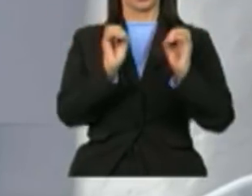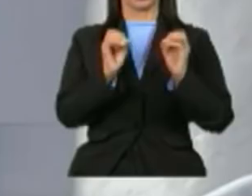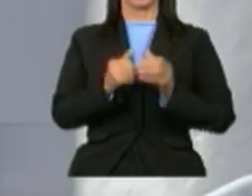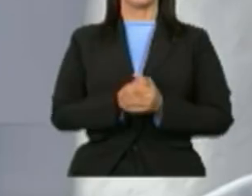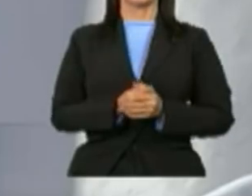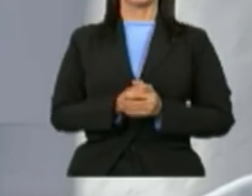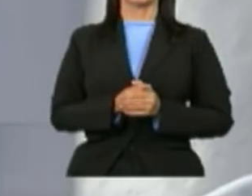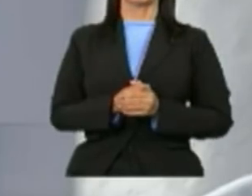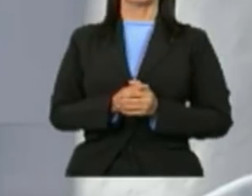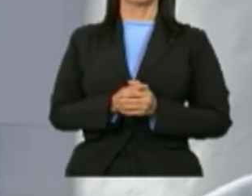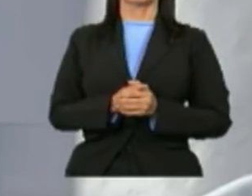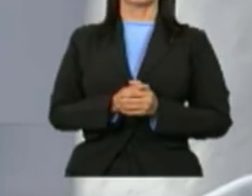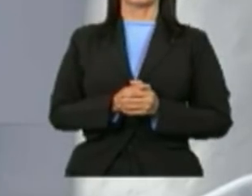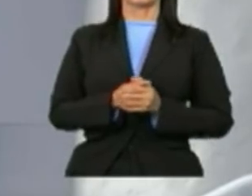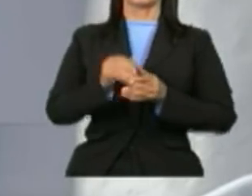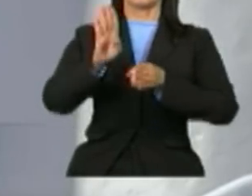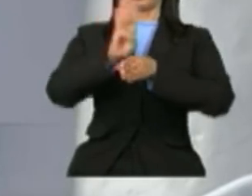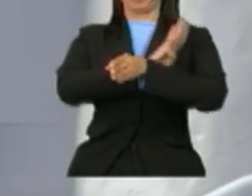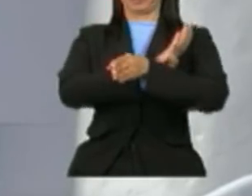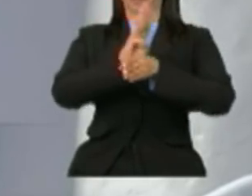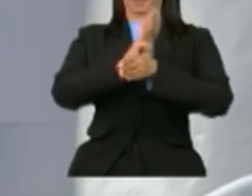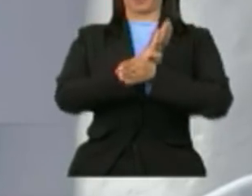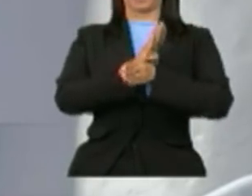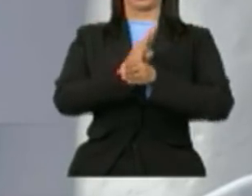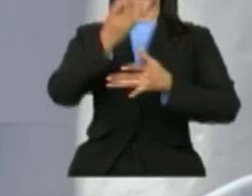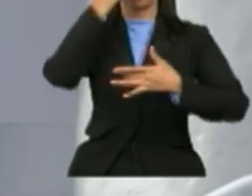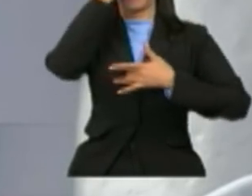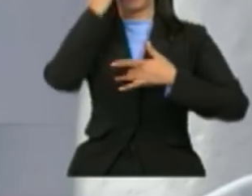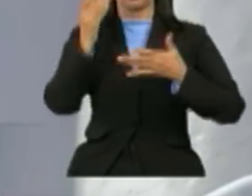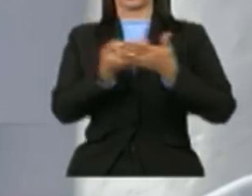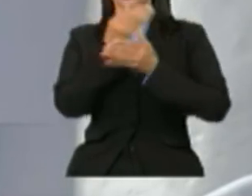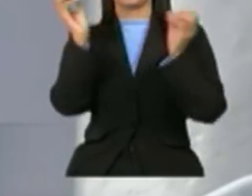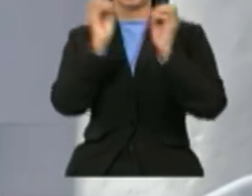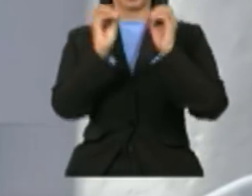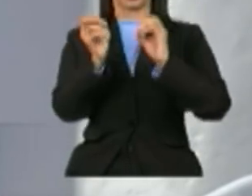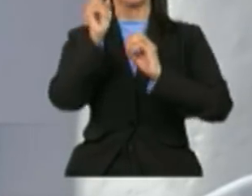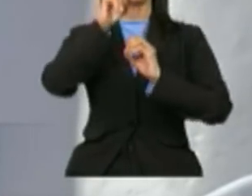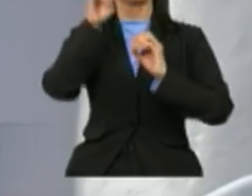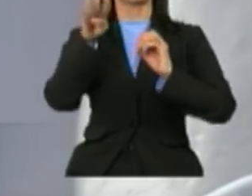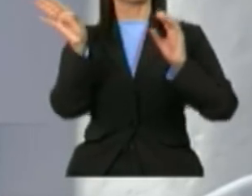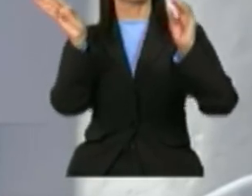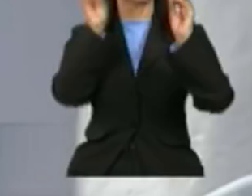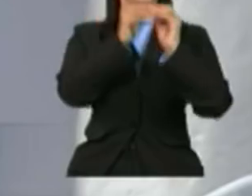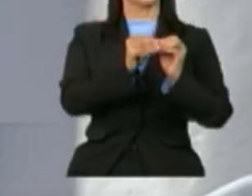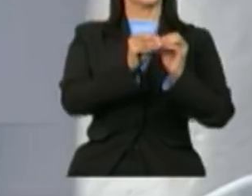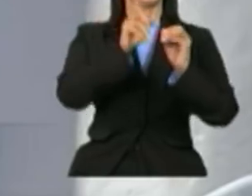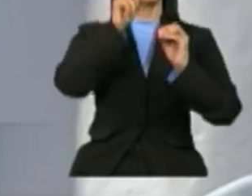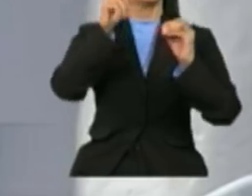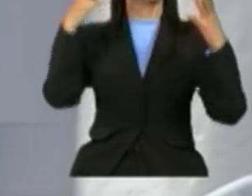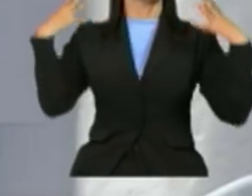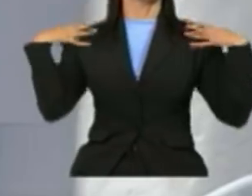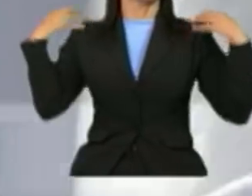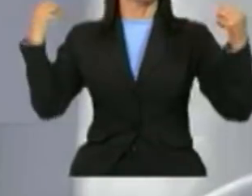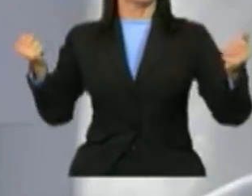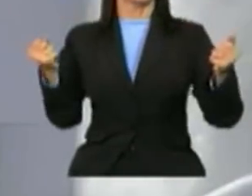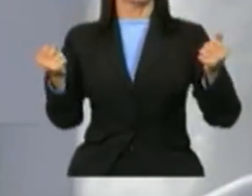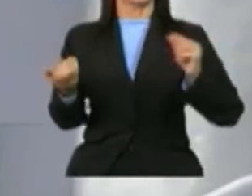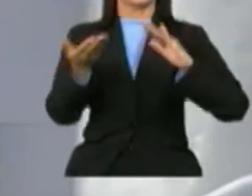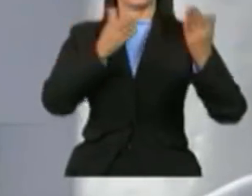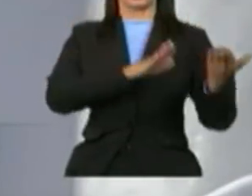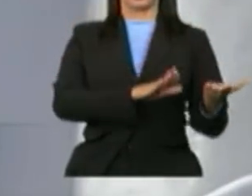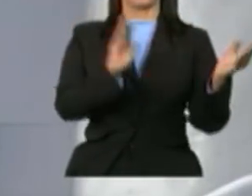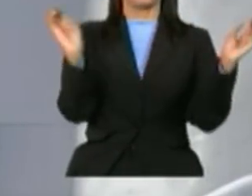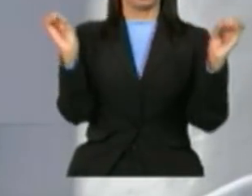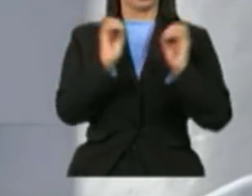fallecimiento. Barahona, 0 casos nuevos, 25 acumulados, 1 recuperado,